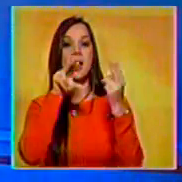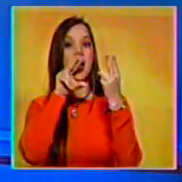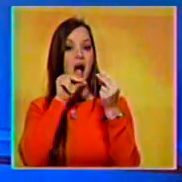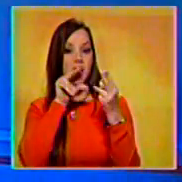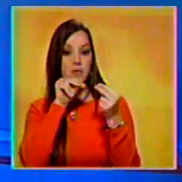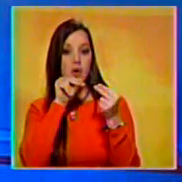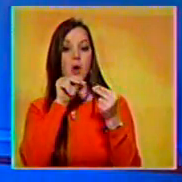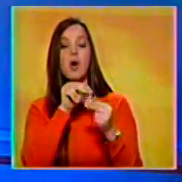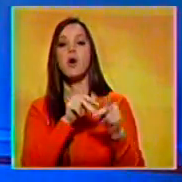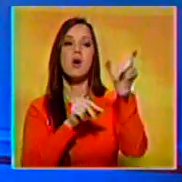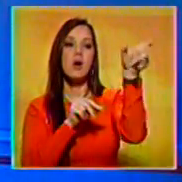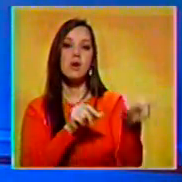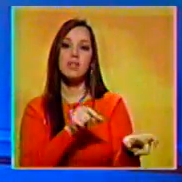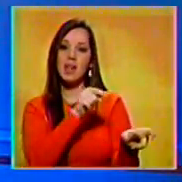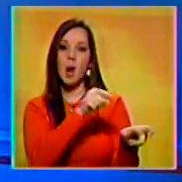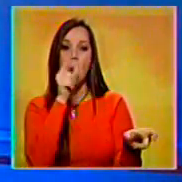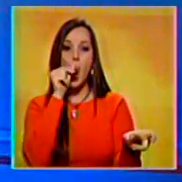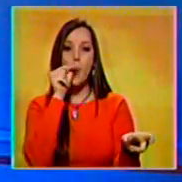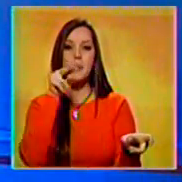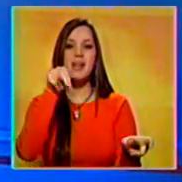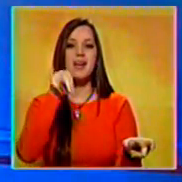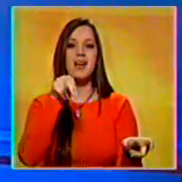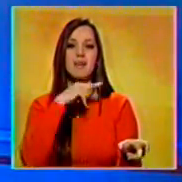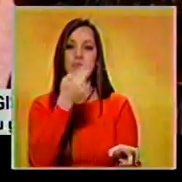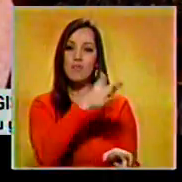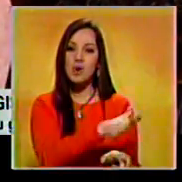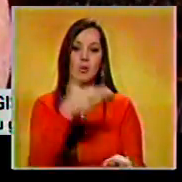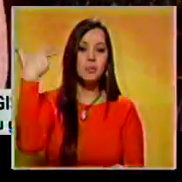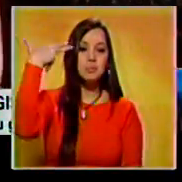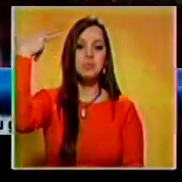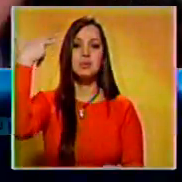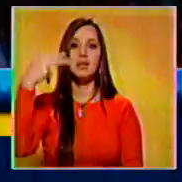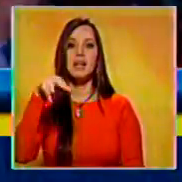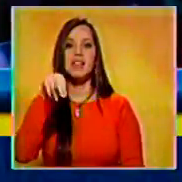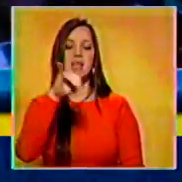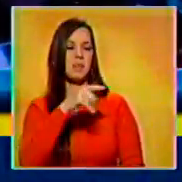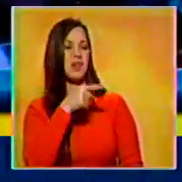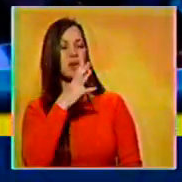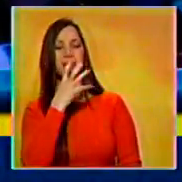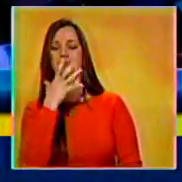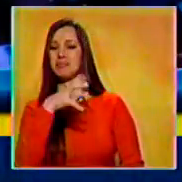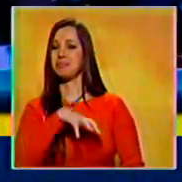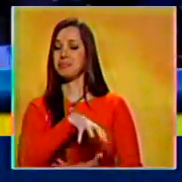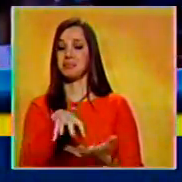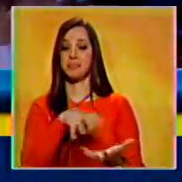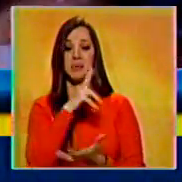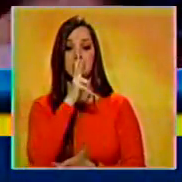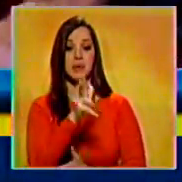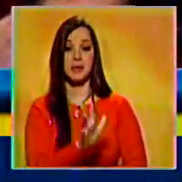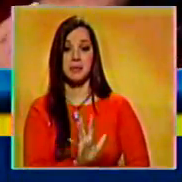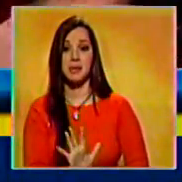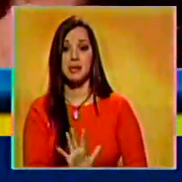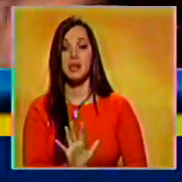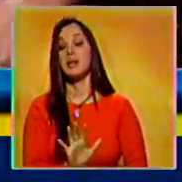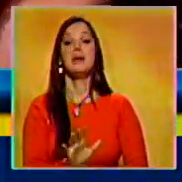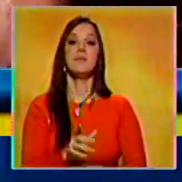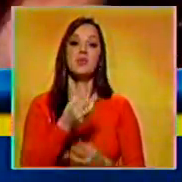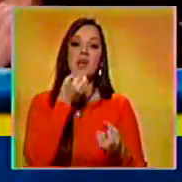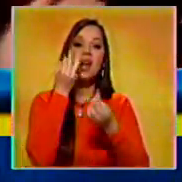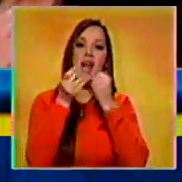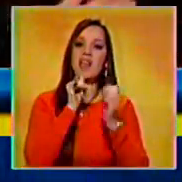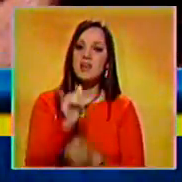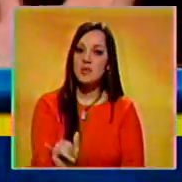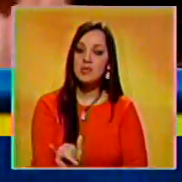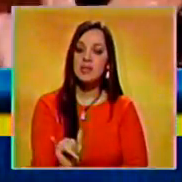Nisman como un bochornoso escándalo. Durante la apertura del último ciclo legislativo de su mandato en el Congreso,